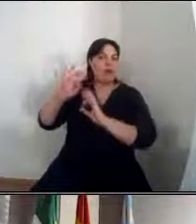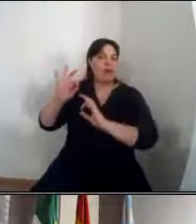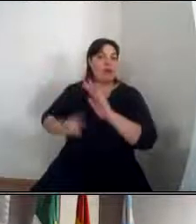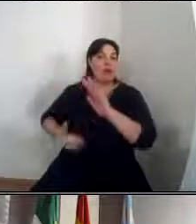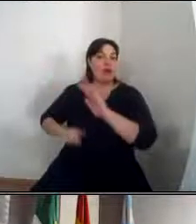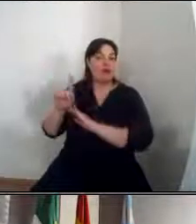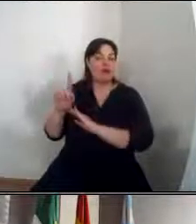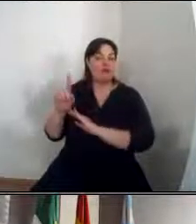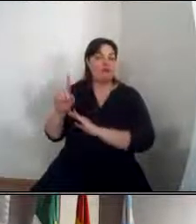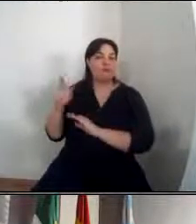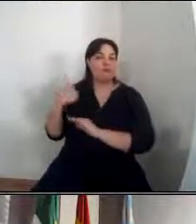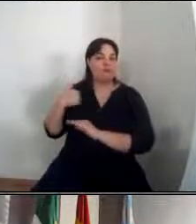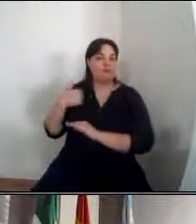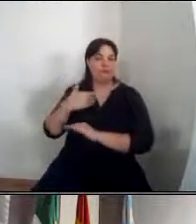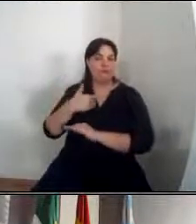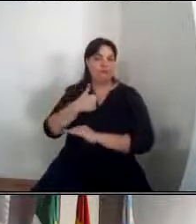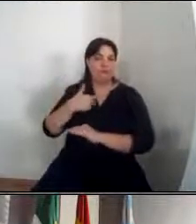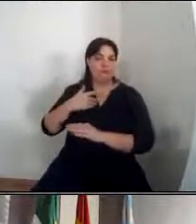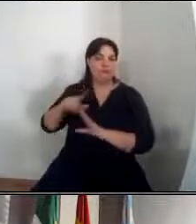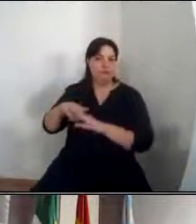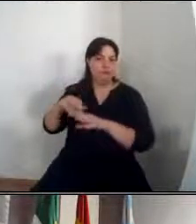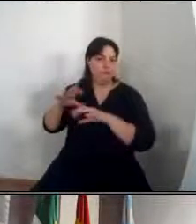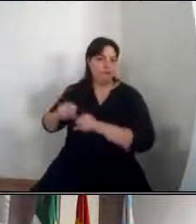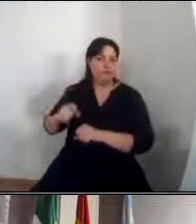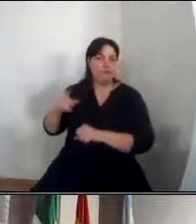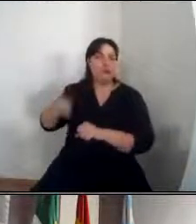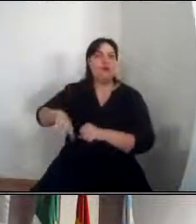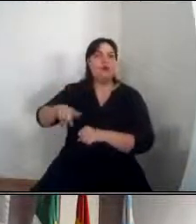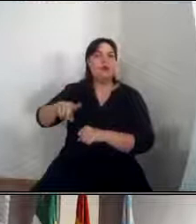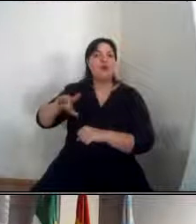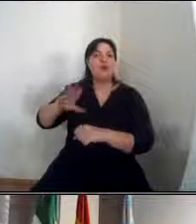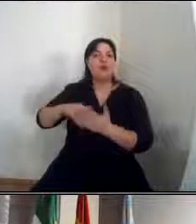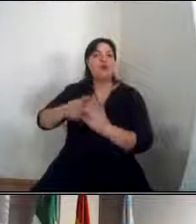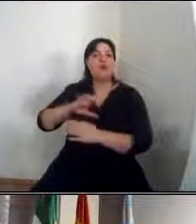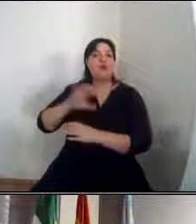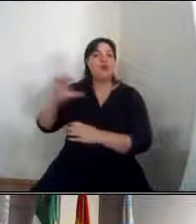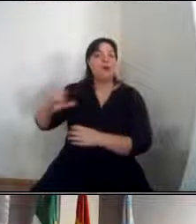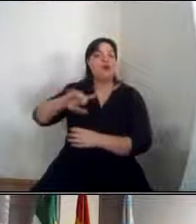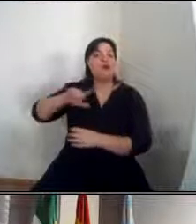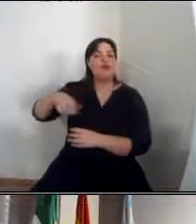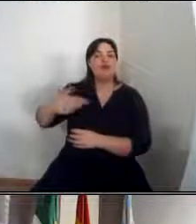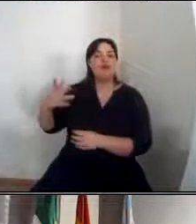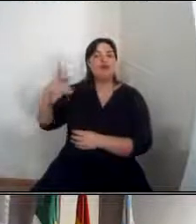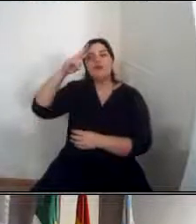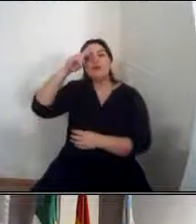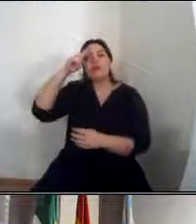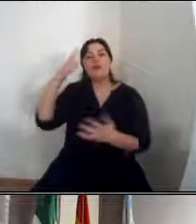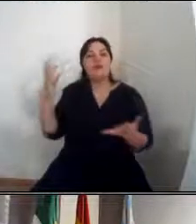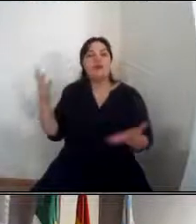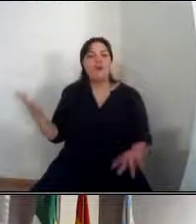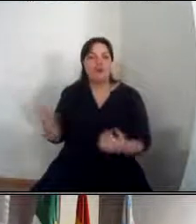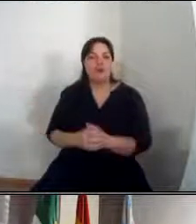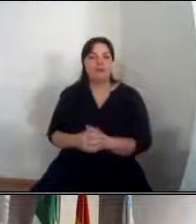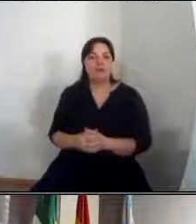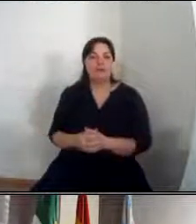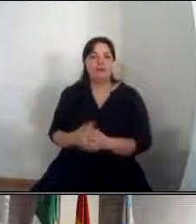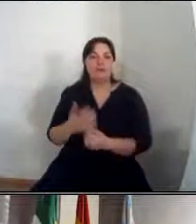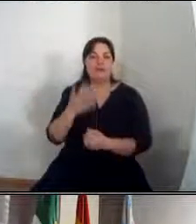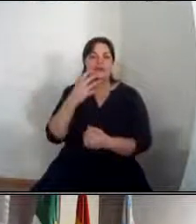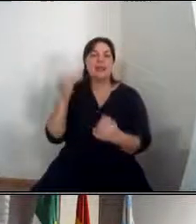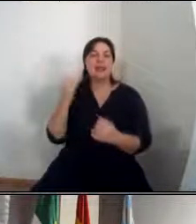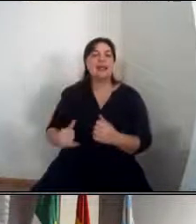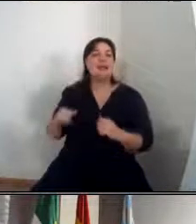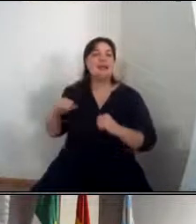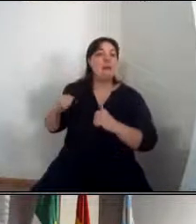donde estaban también todos los proyectos europeos y donde nos preocupábamos mucho de lo que, cuando comenzaba la crisis, de